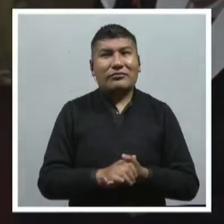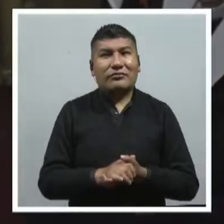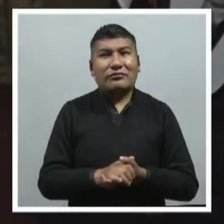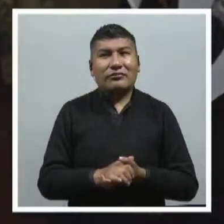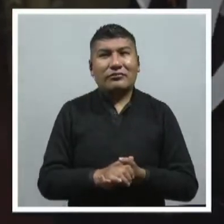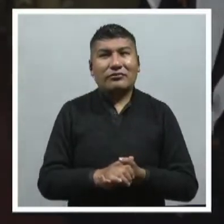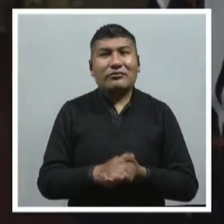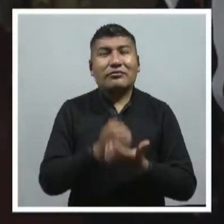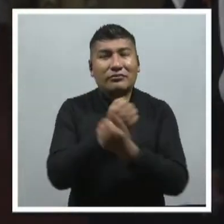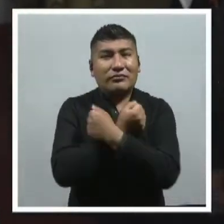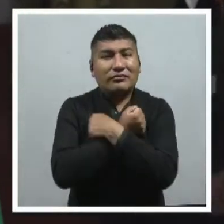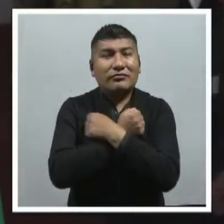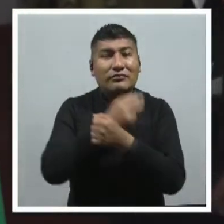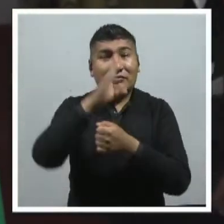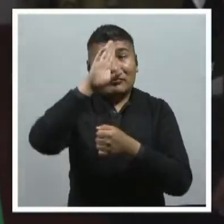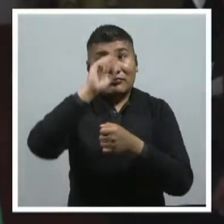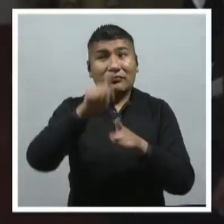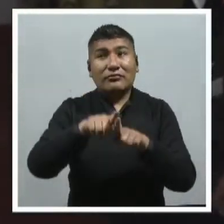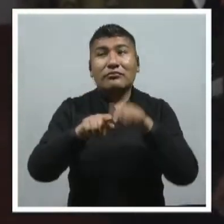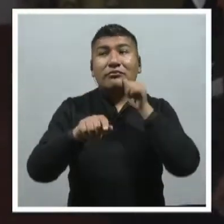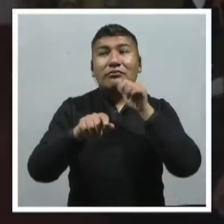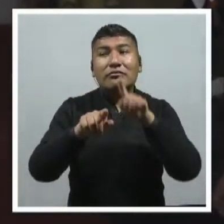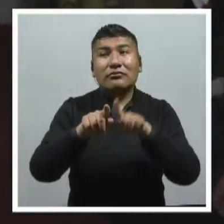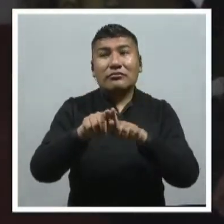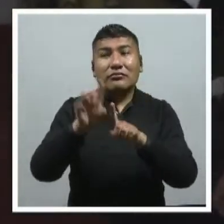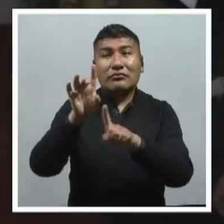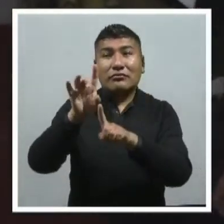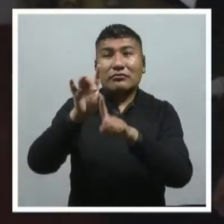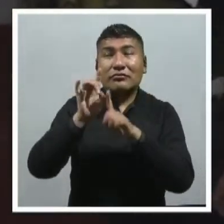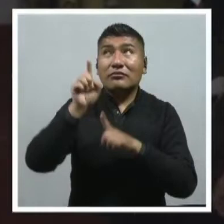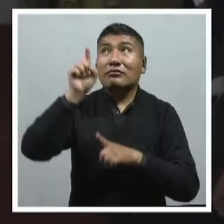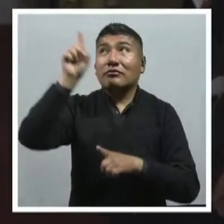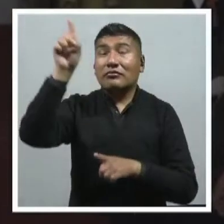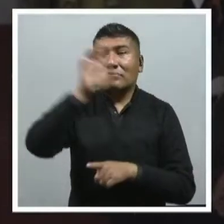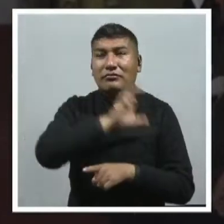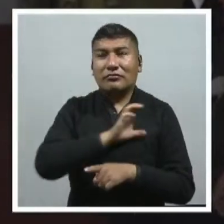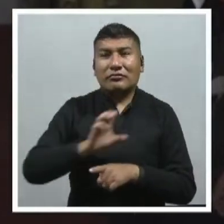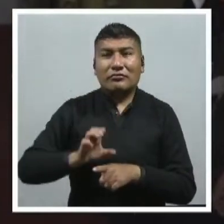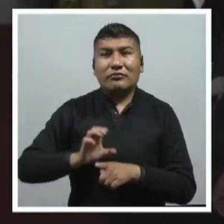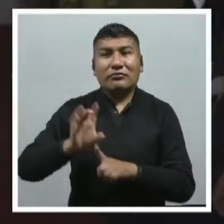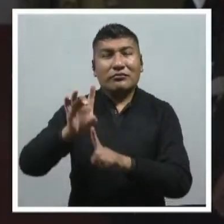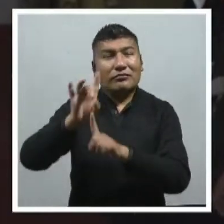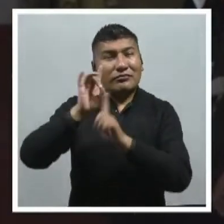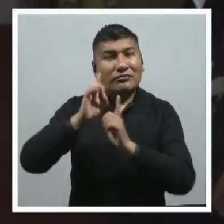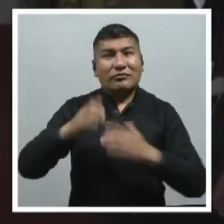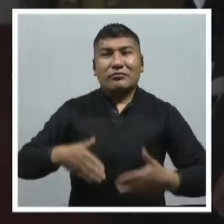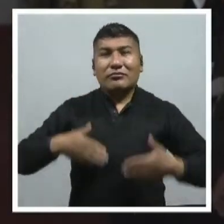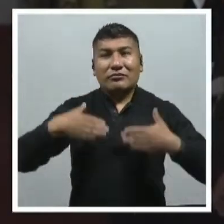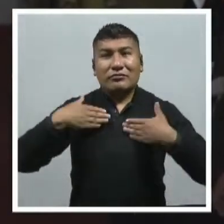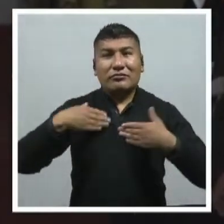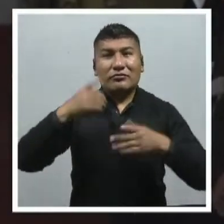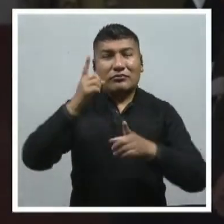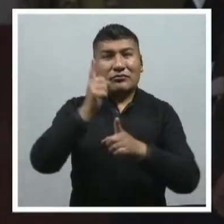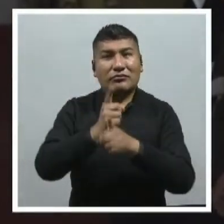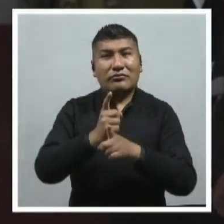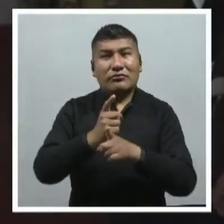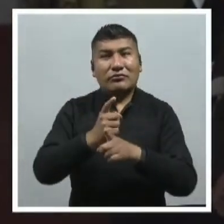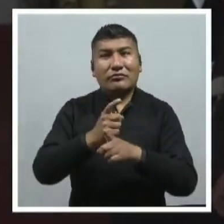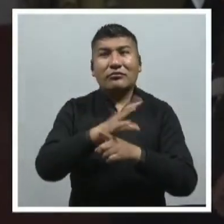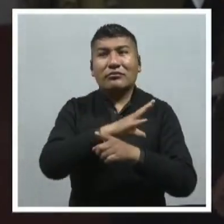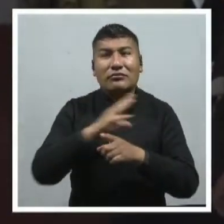Y, queridos hermanos, el que elige a Cristo, elige vivir plenamente, pero